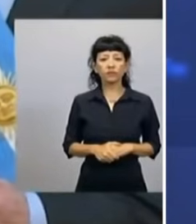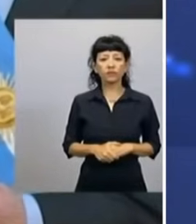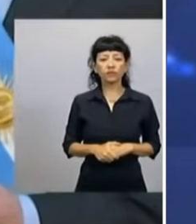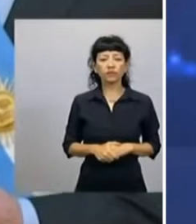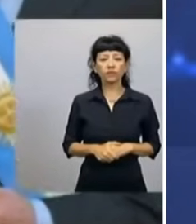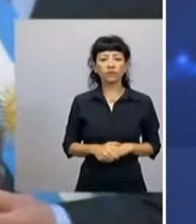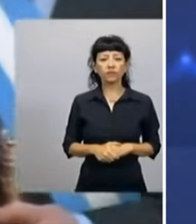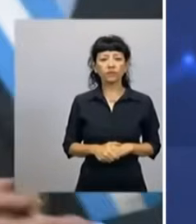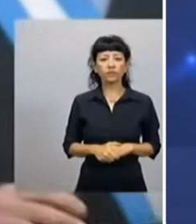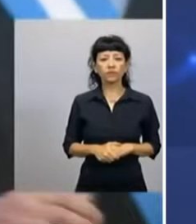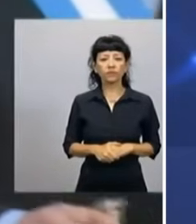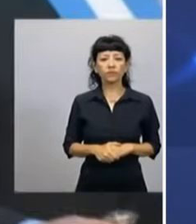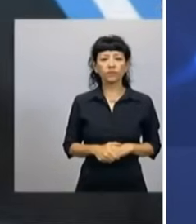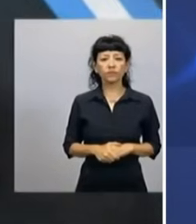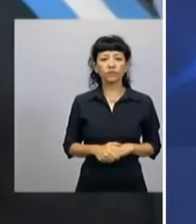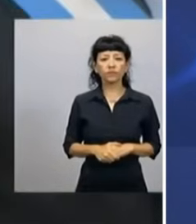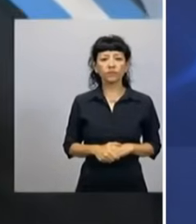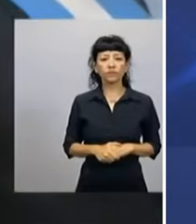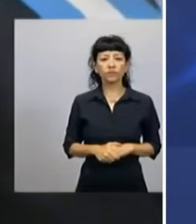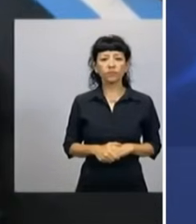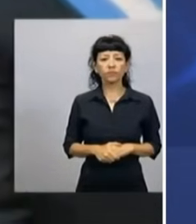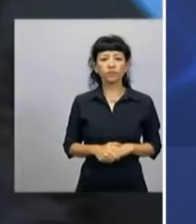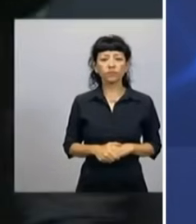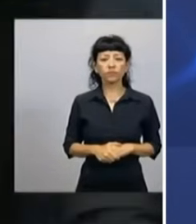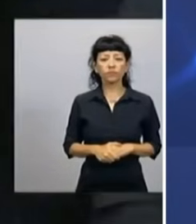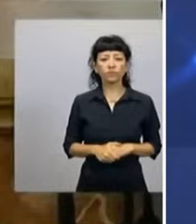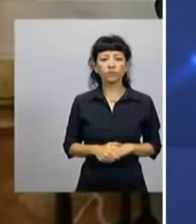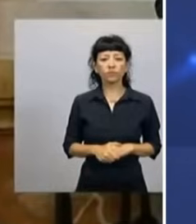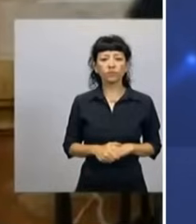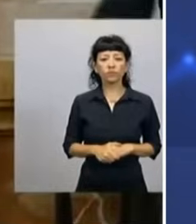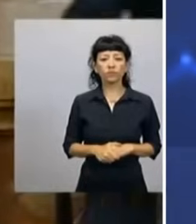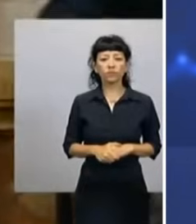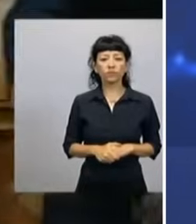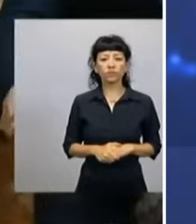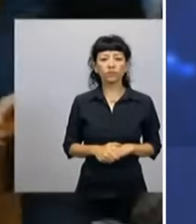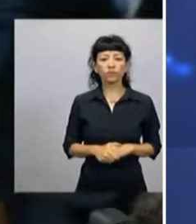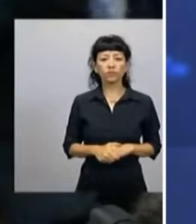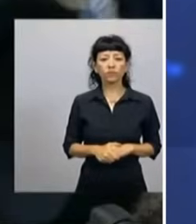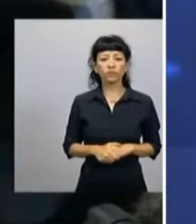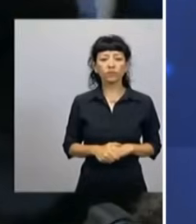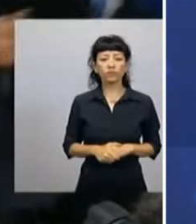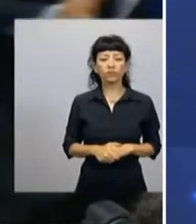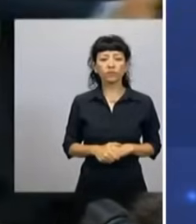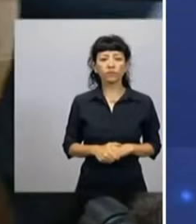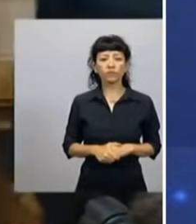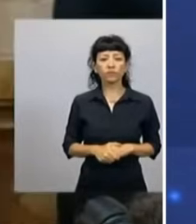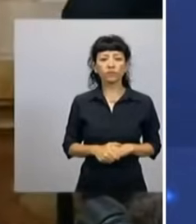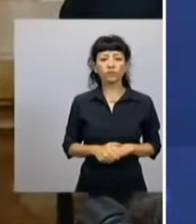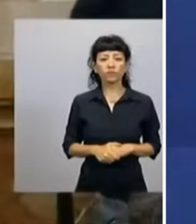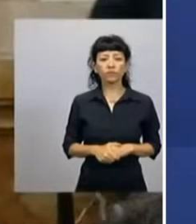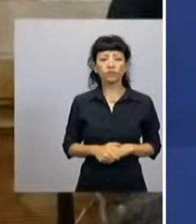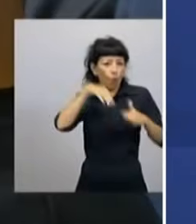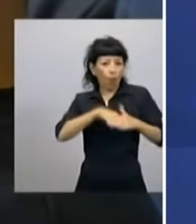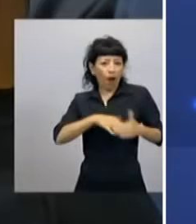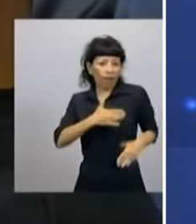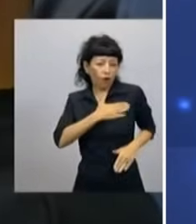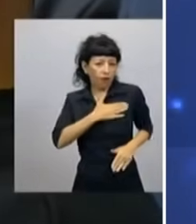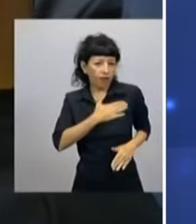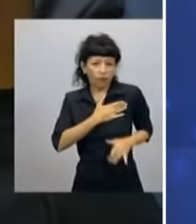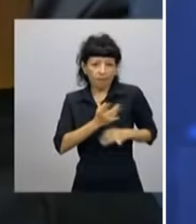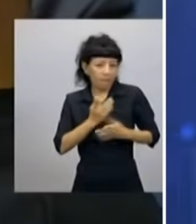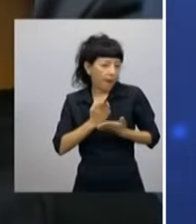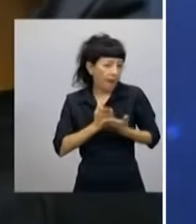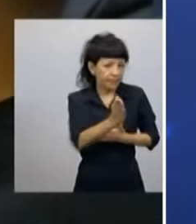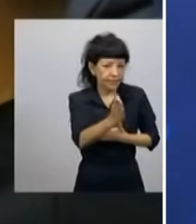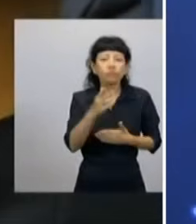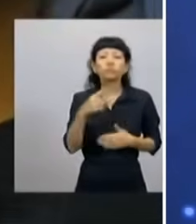financiera que amenaza a la economía argentina como la primera urgencia. Después vendrán otras, pero la primera urgencia es financiera. Argentina